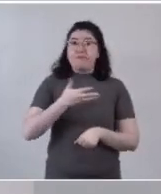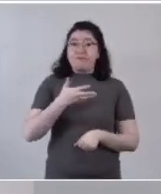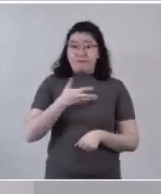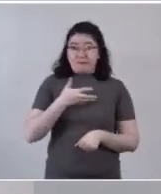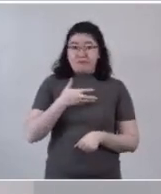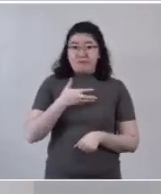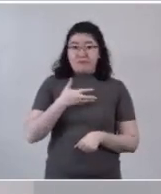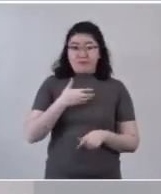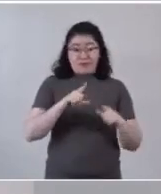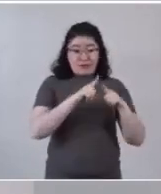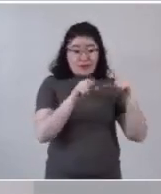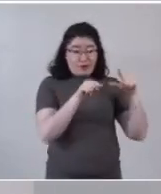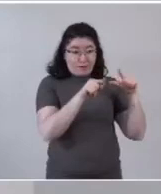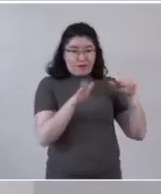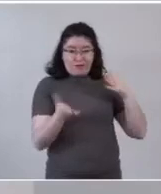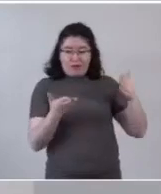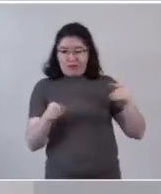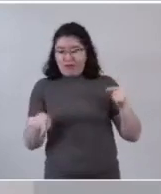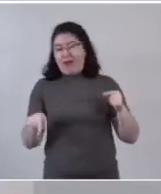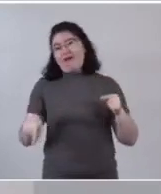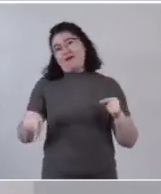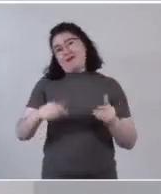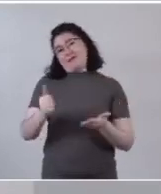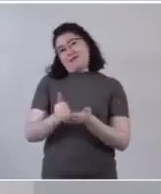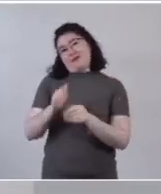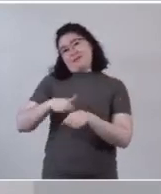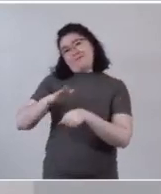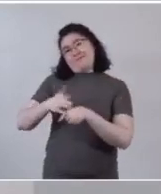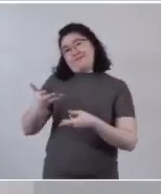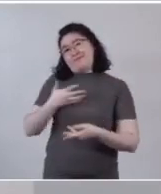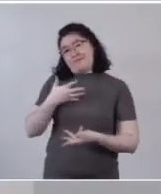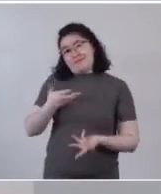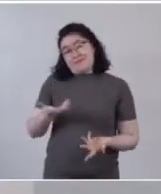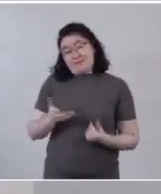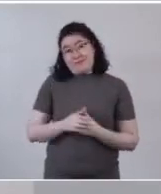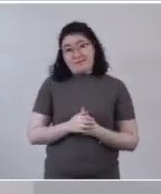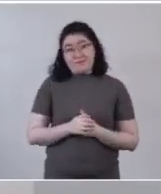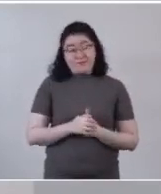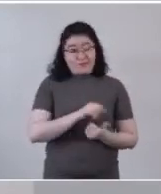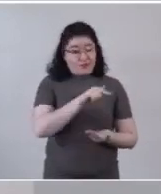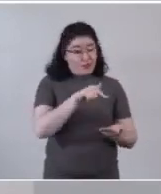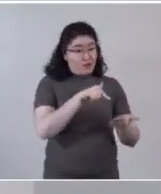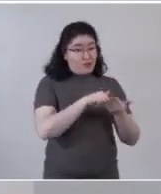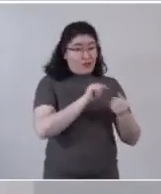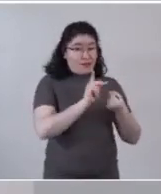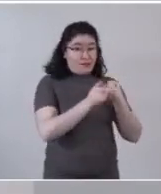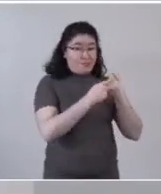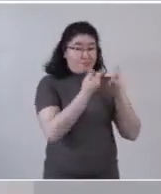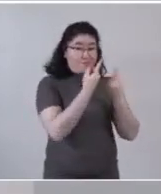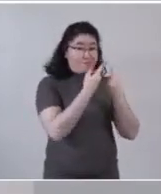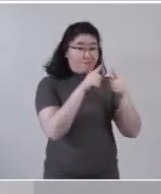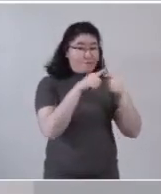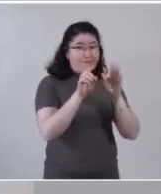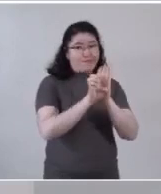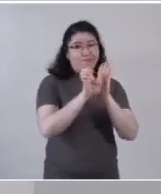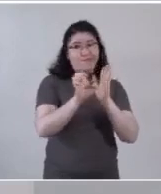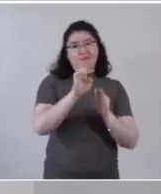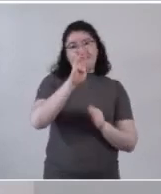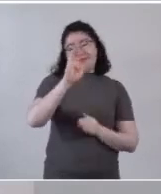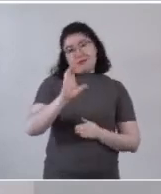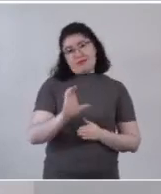toda la República con respecto a la población. Entonces, hay otras zonas del país, como por ejemplo Baja